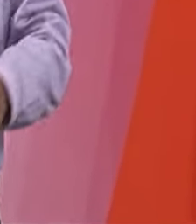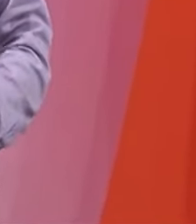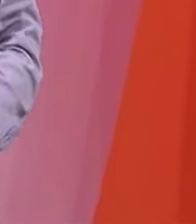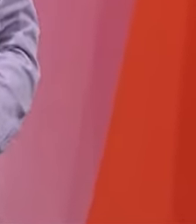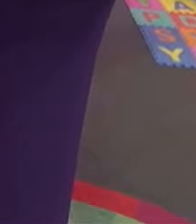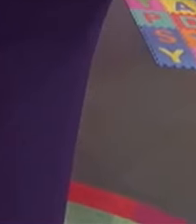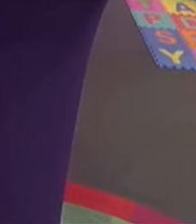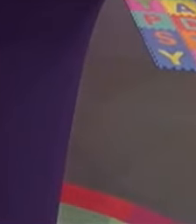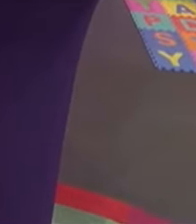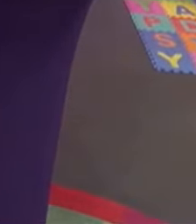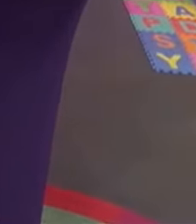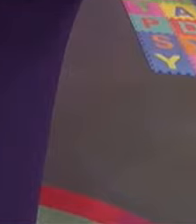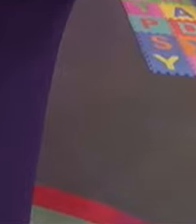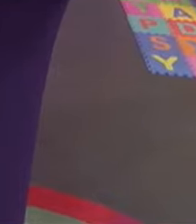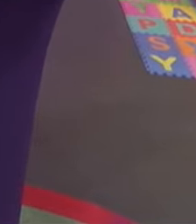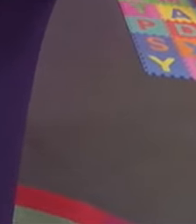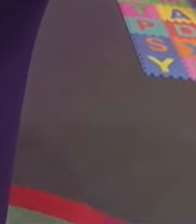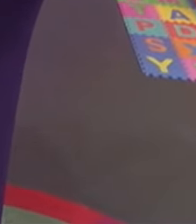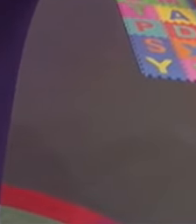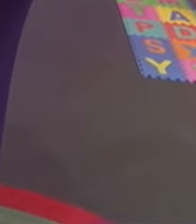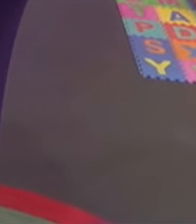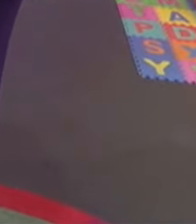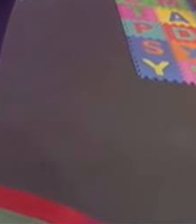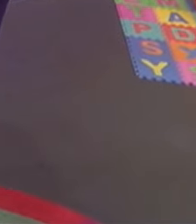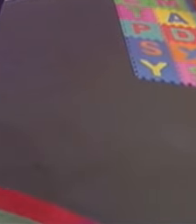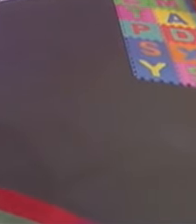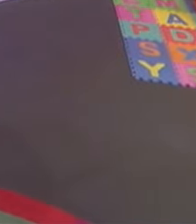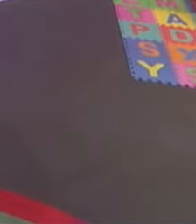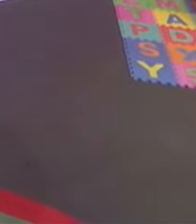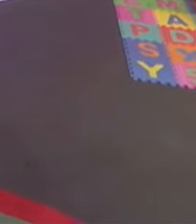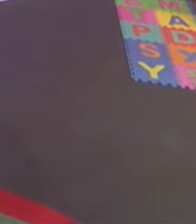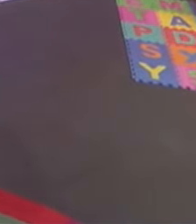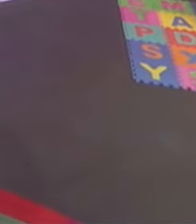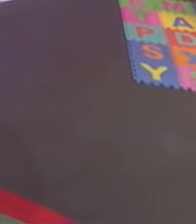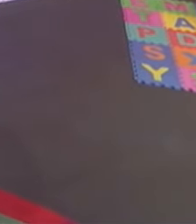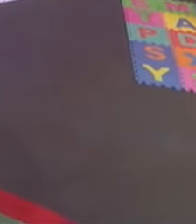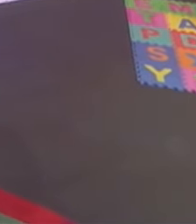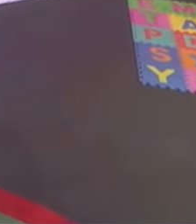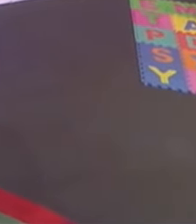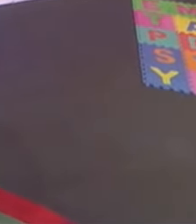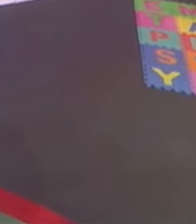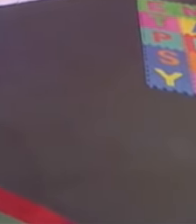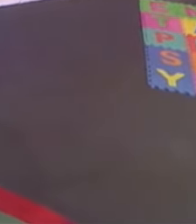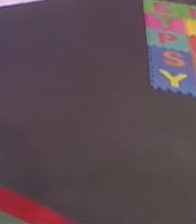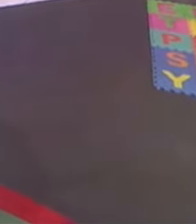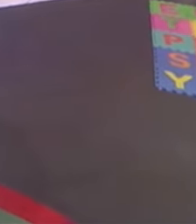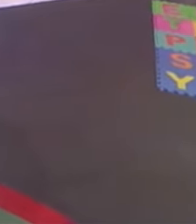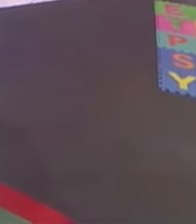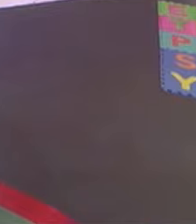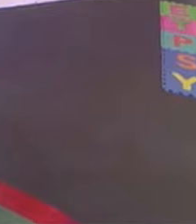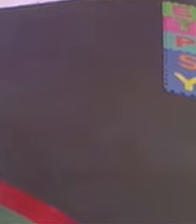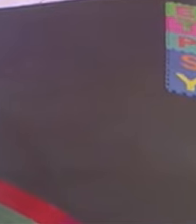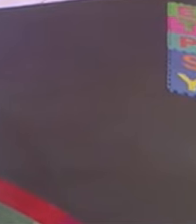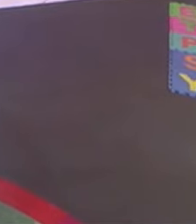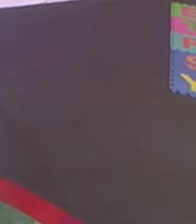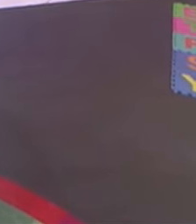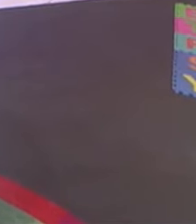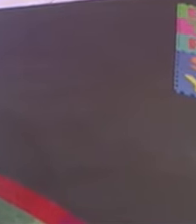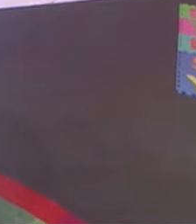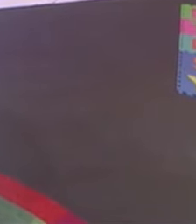Keep safe, stay at home, and use your face mask. See you